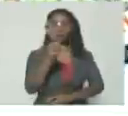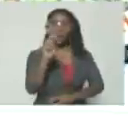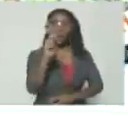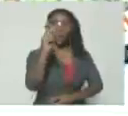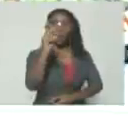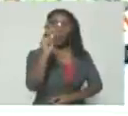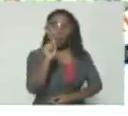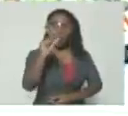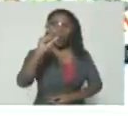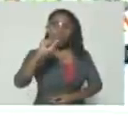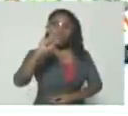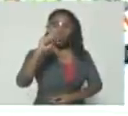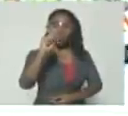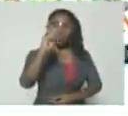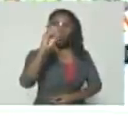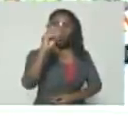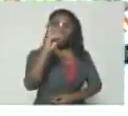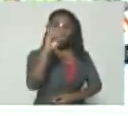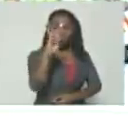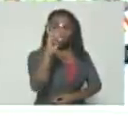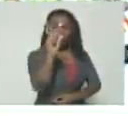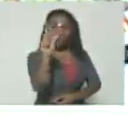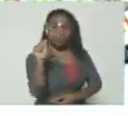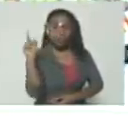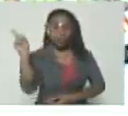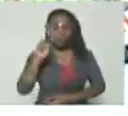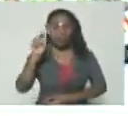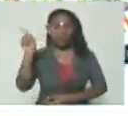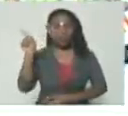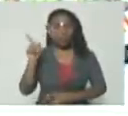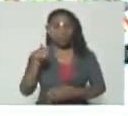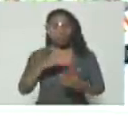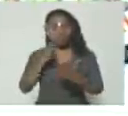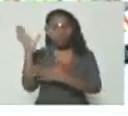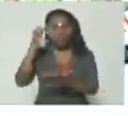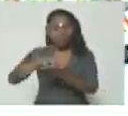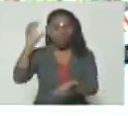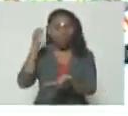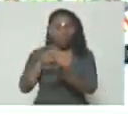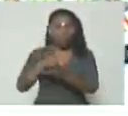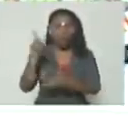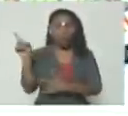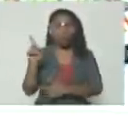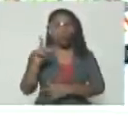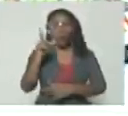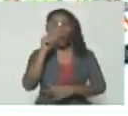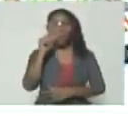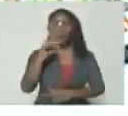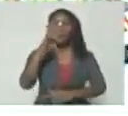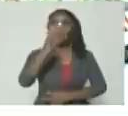Las Guasduas, el municipio Ezequiel Zamora, Villa de Cura. Allá está